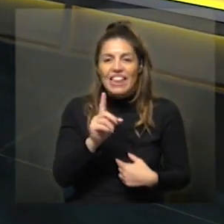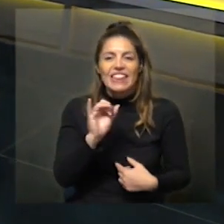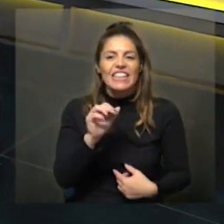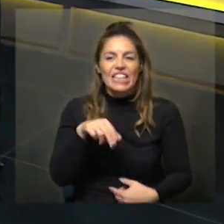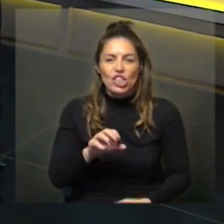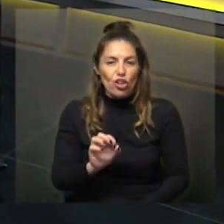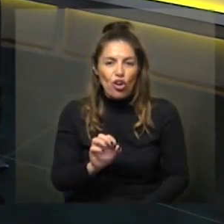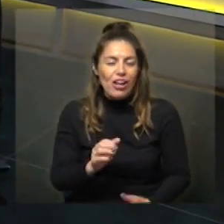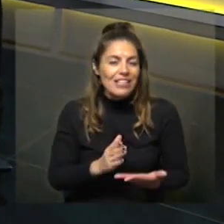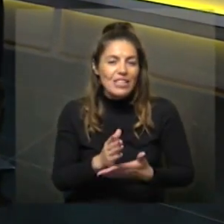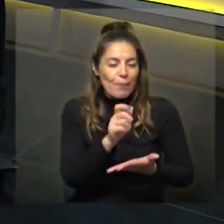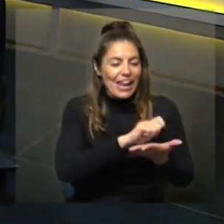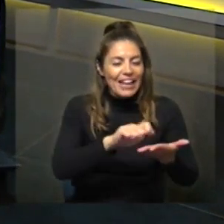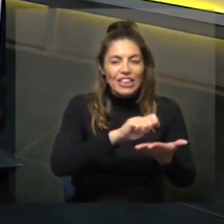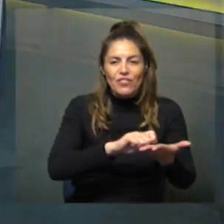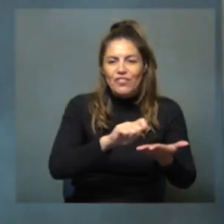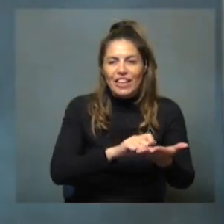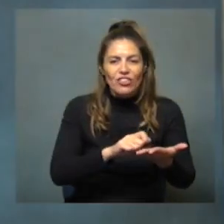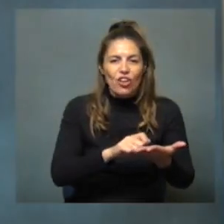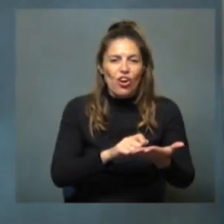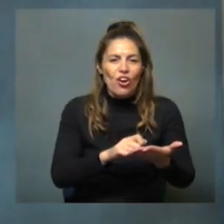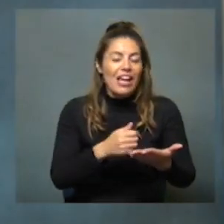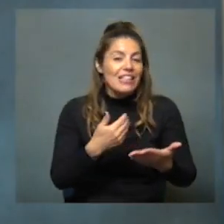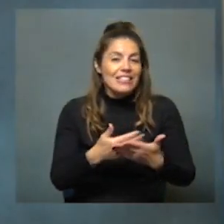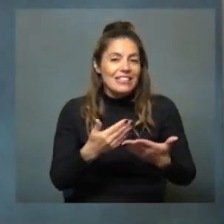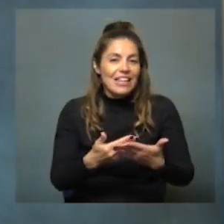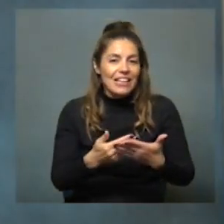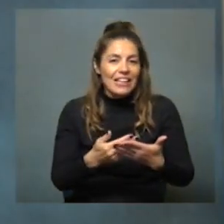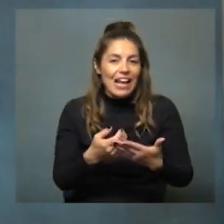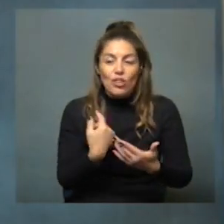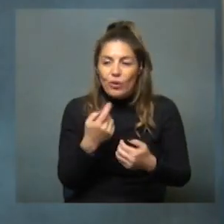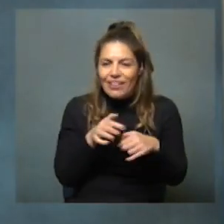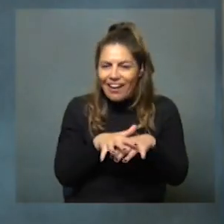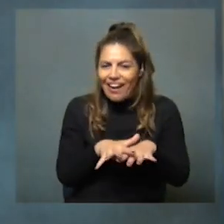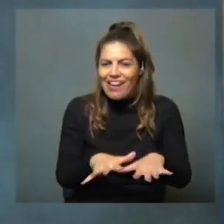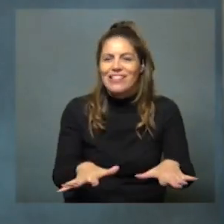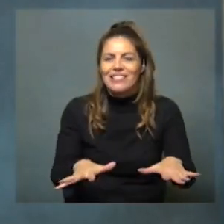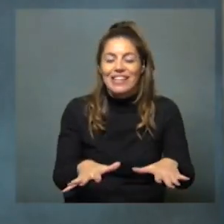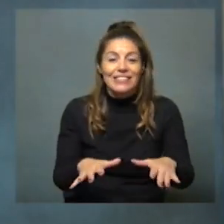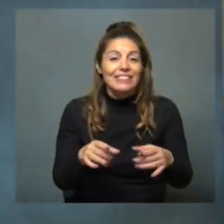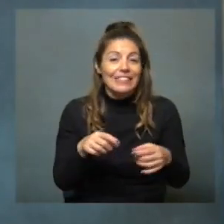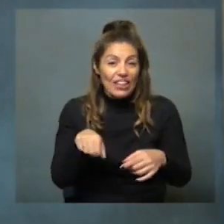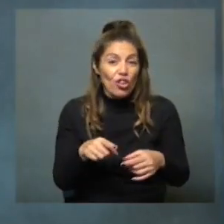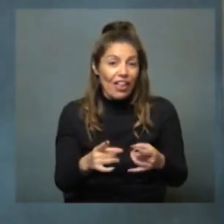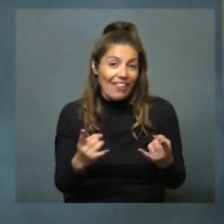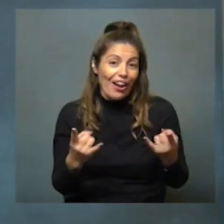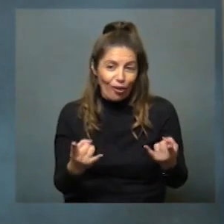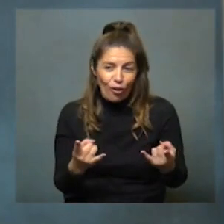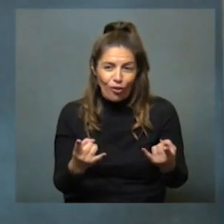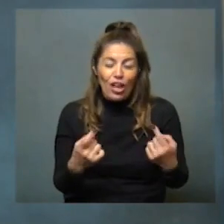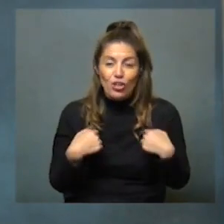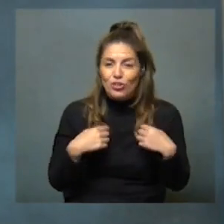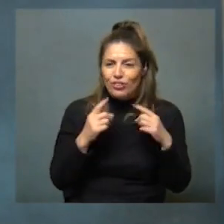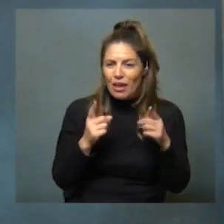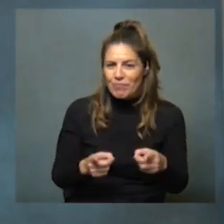escribiendo y coqueteando y tirándole besos a nuestras raíces, ¿no? Desde el rock, cuestión que yo también